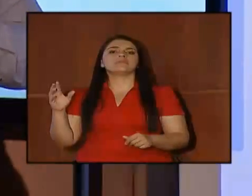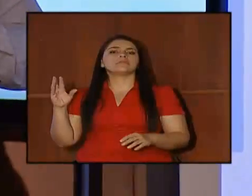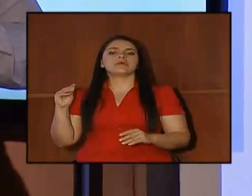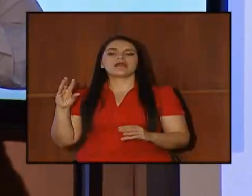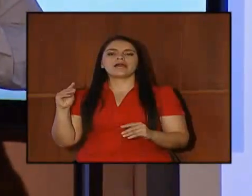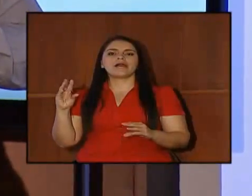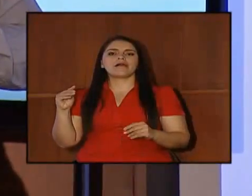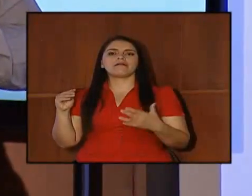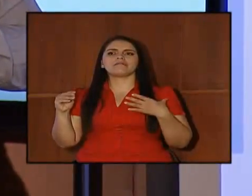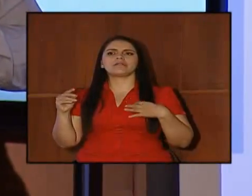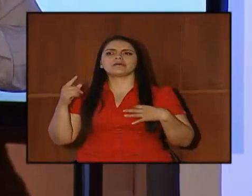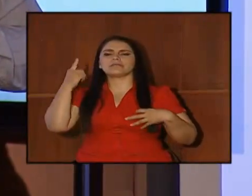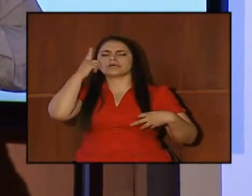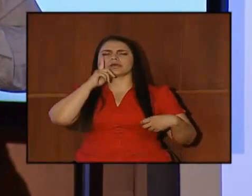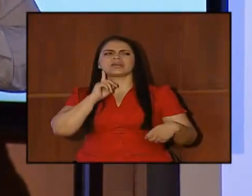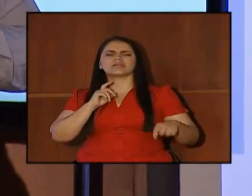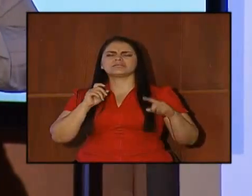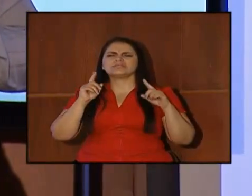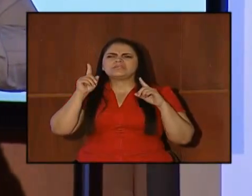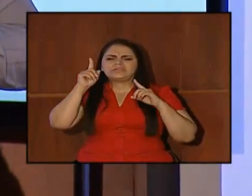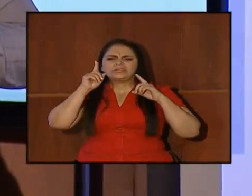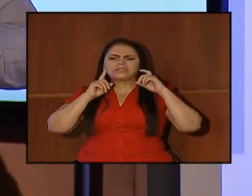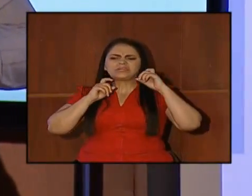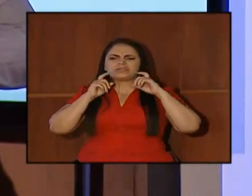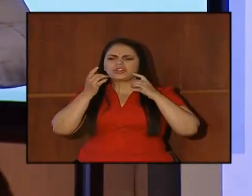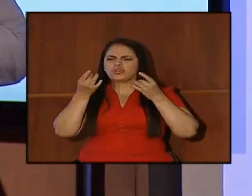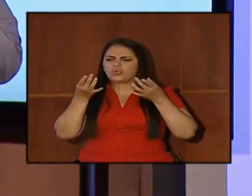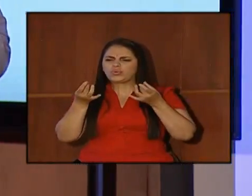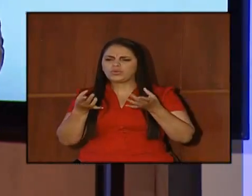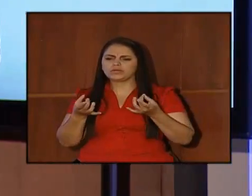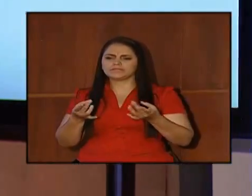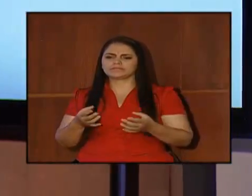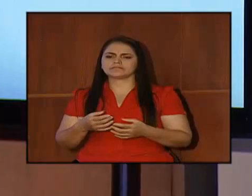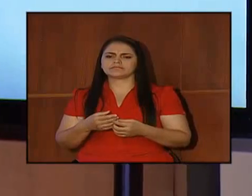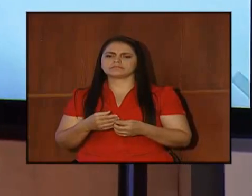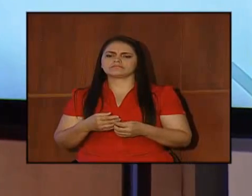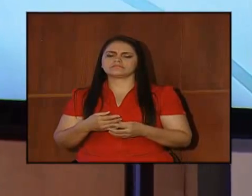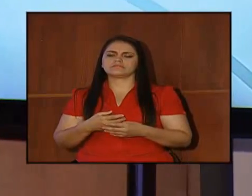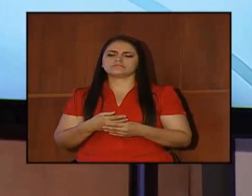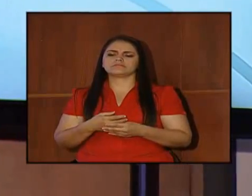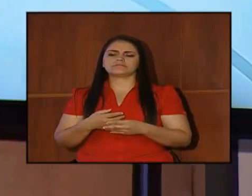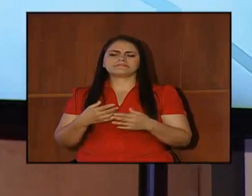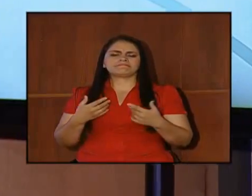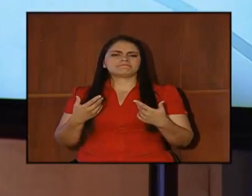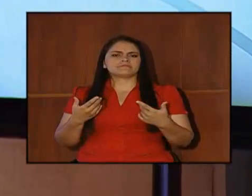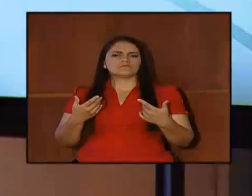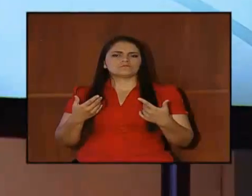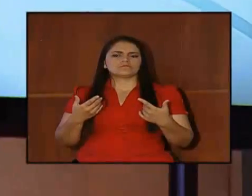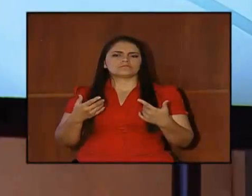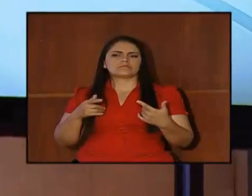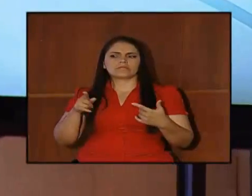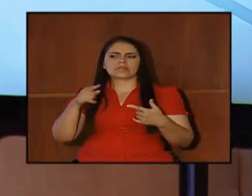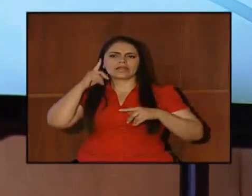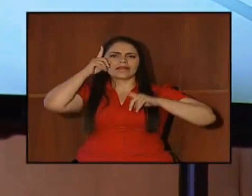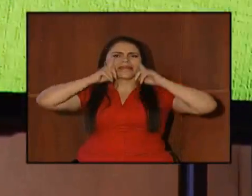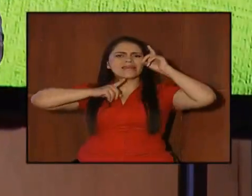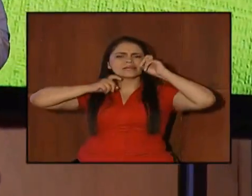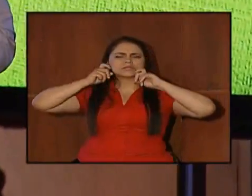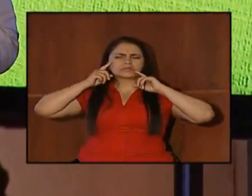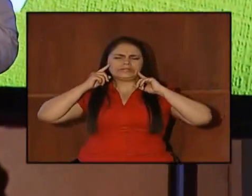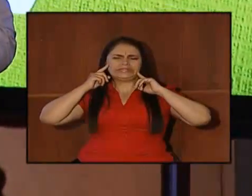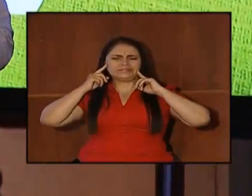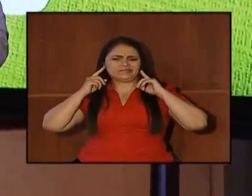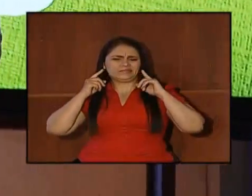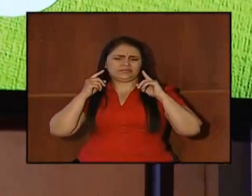le veo el gesto de dolor, ¿cierto? Yo veo cuando él hace y creámosle al paciente cuando él hace o